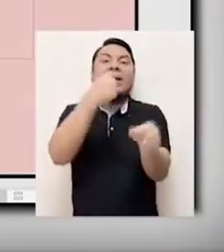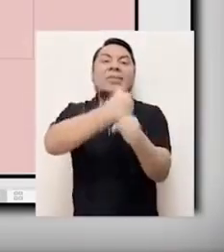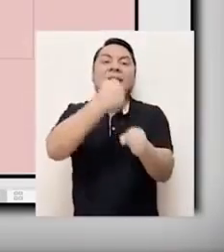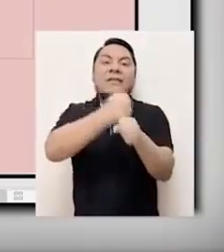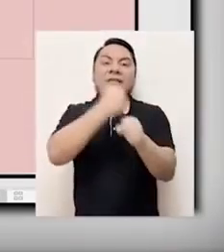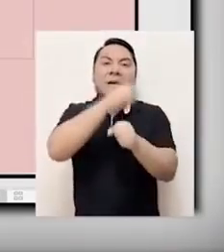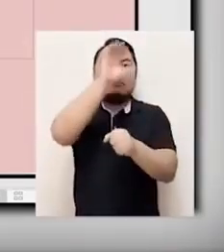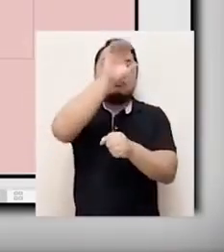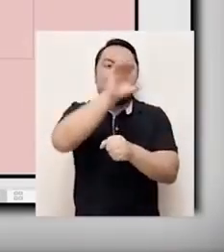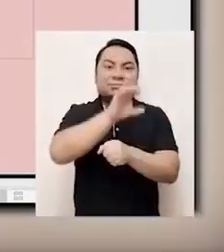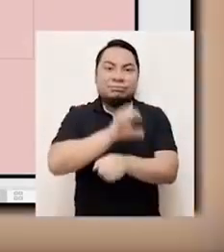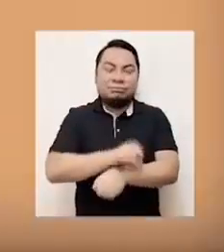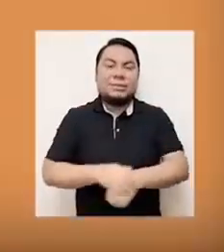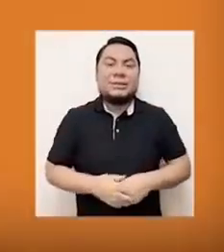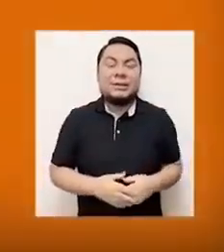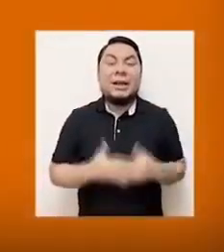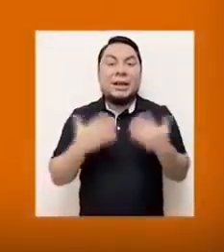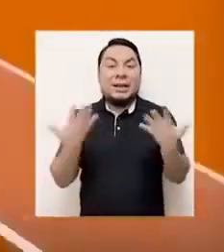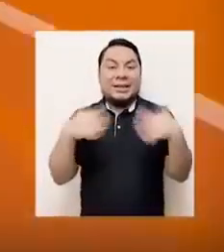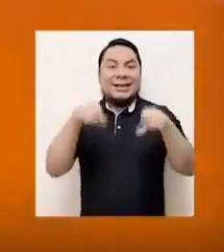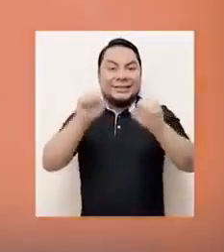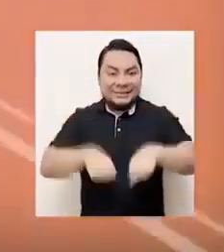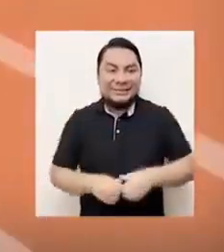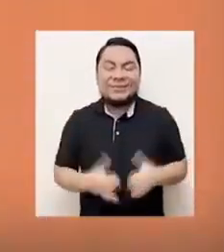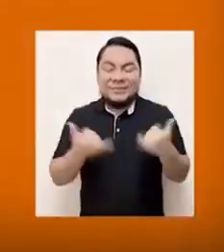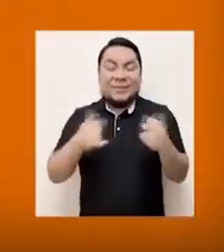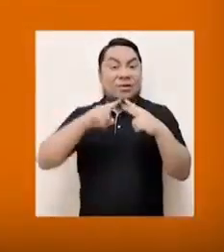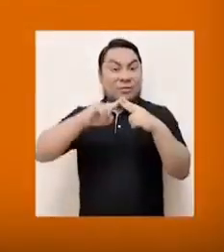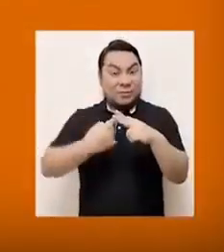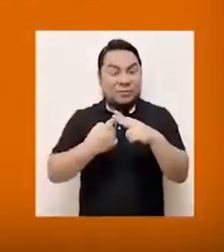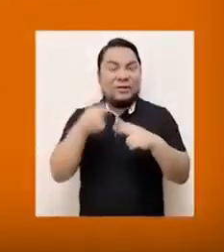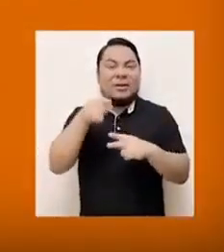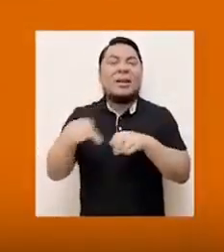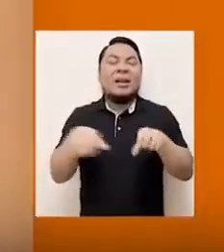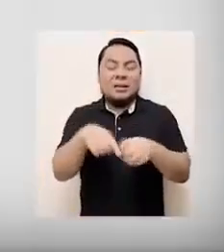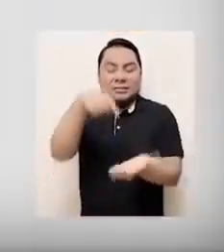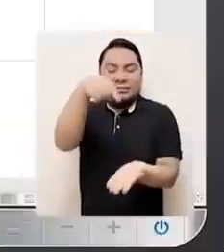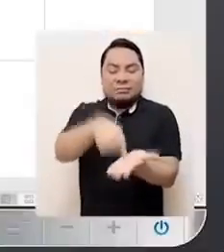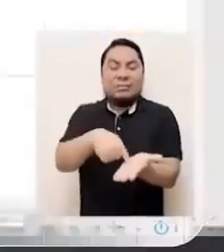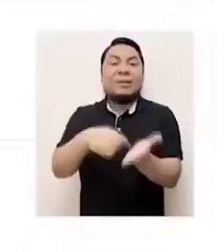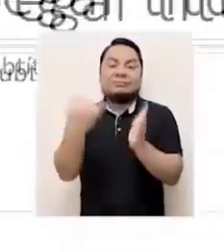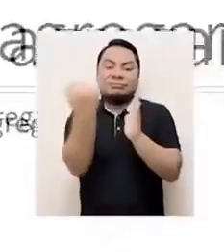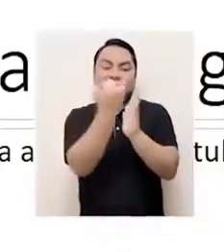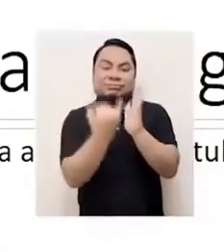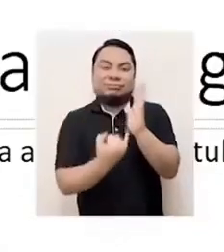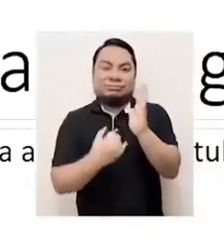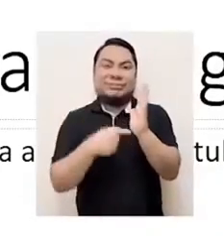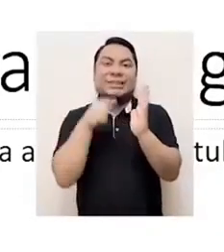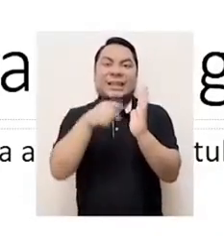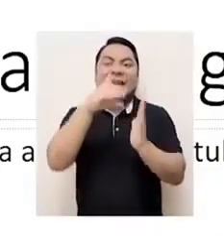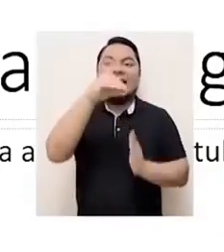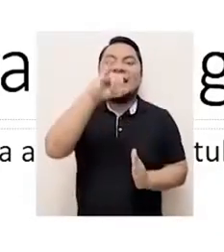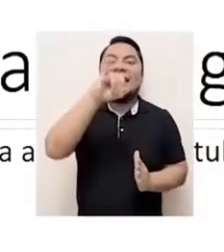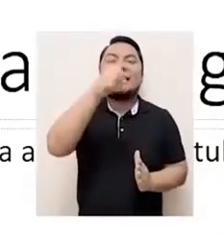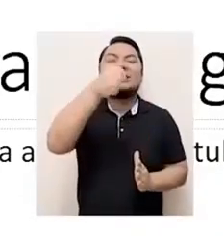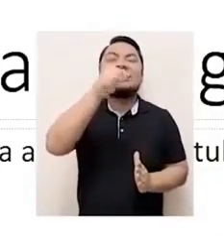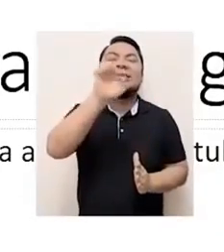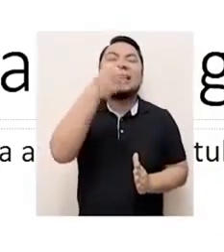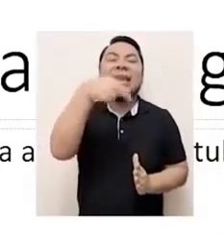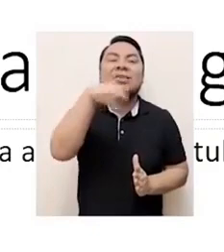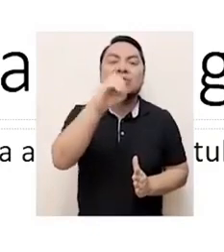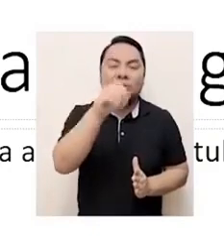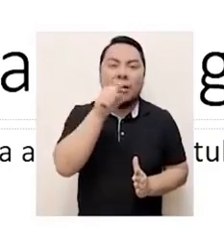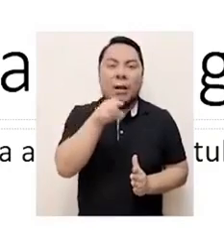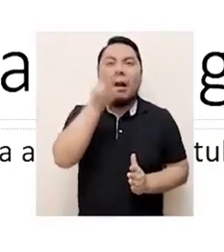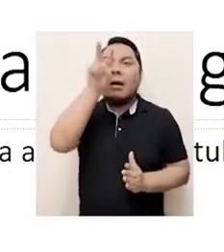el área de trabajo ahora sí para comenzar haga clic en el botón diseño visualizará